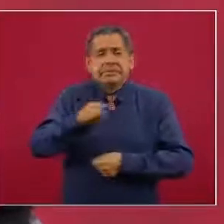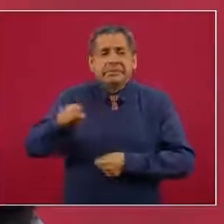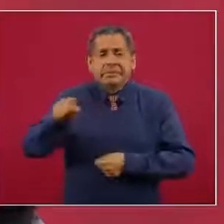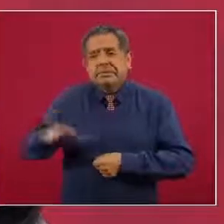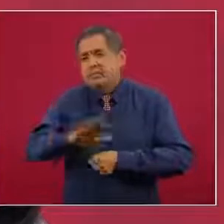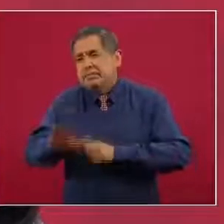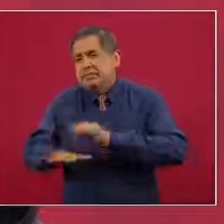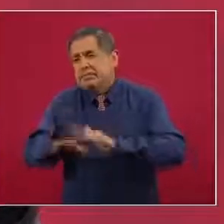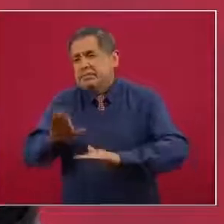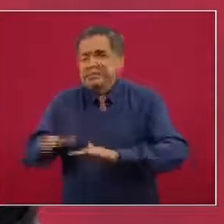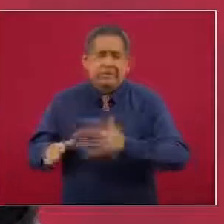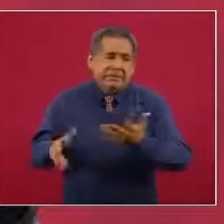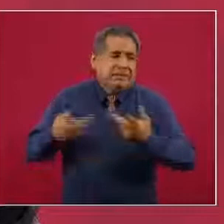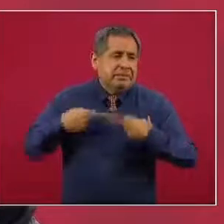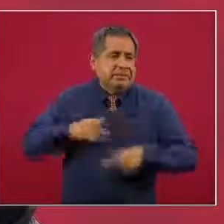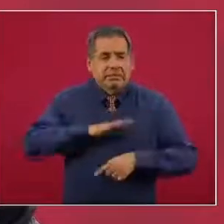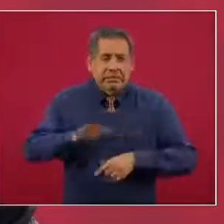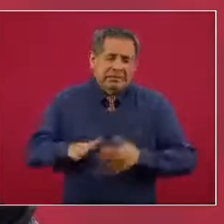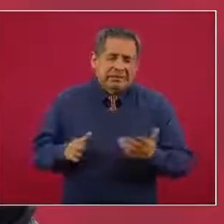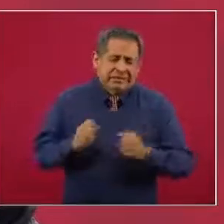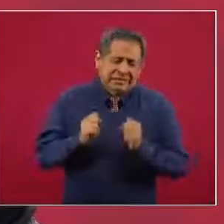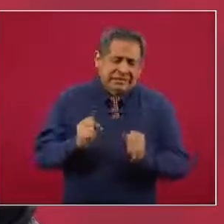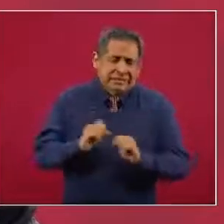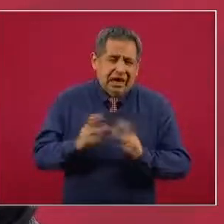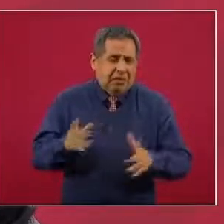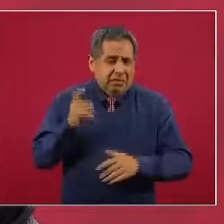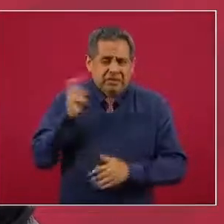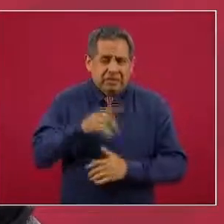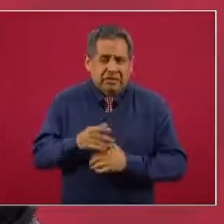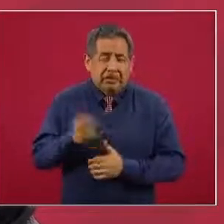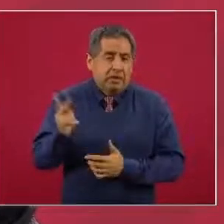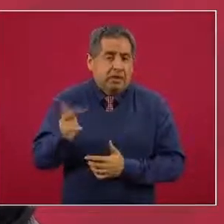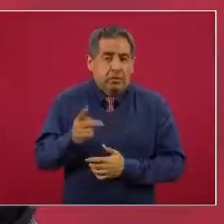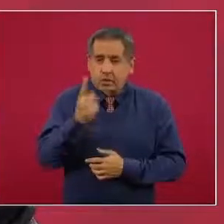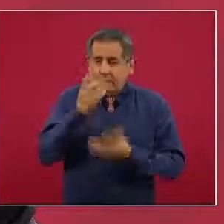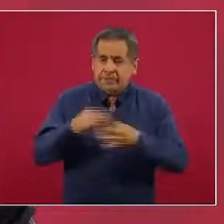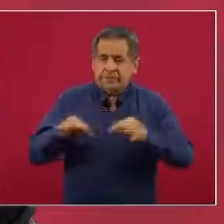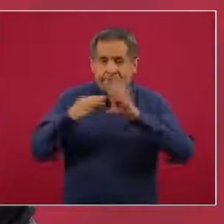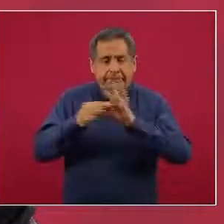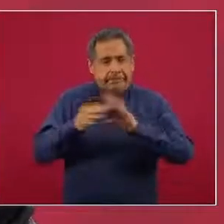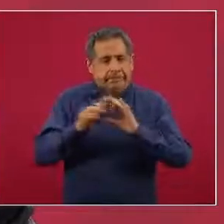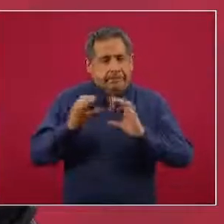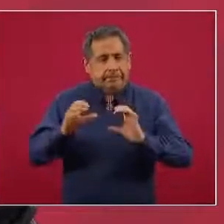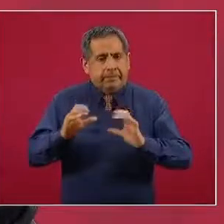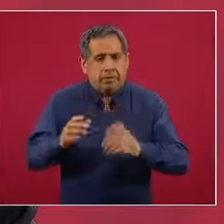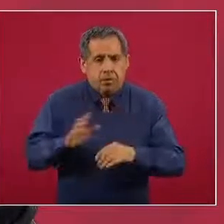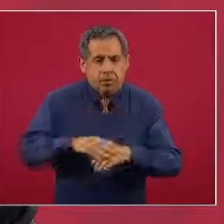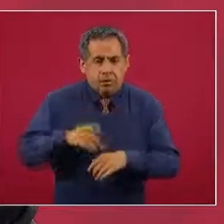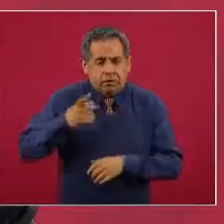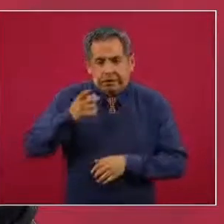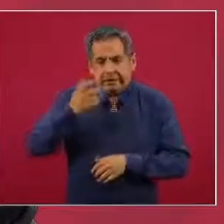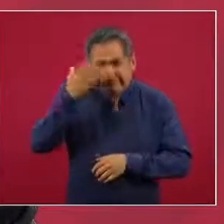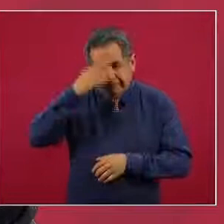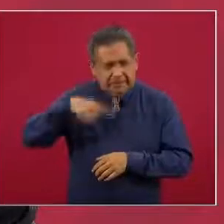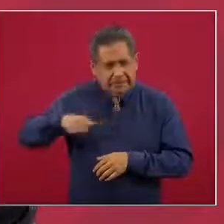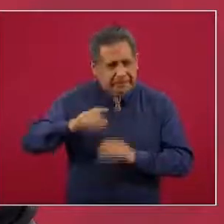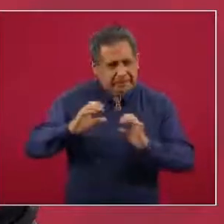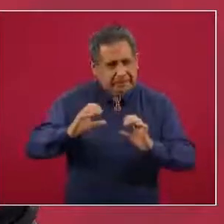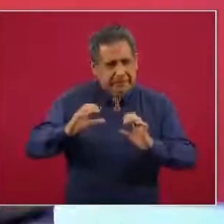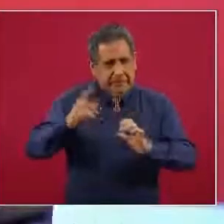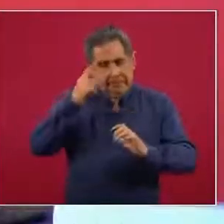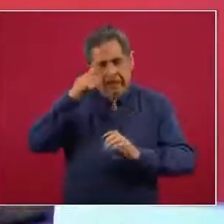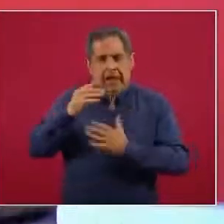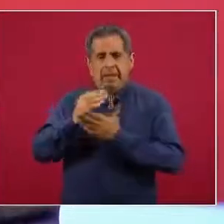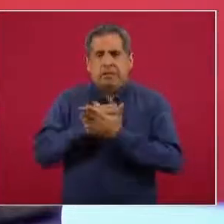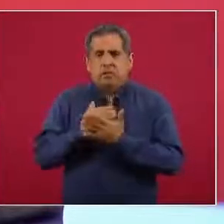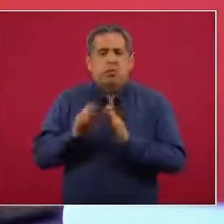enferman, personas que pierden la vida? Claro que lo es. Pero es importantísimo tener esta noción de realidad para